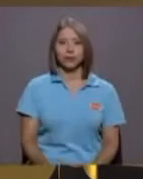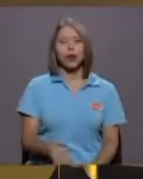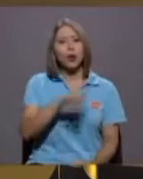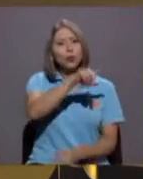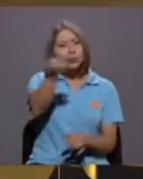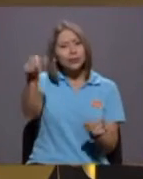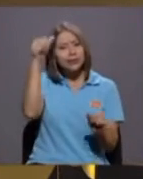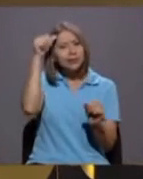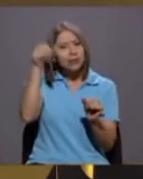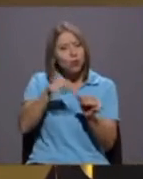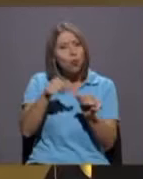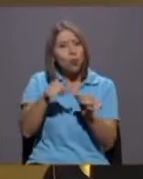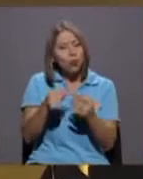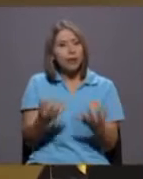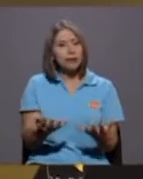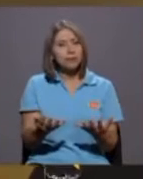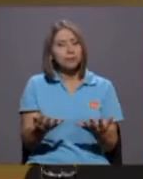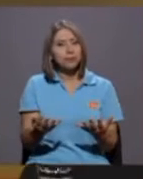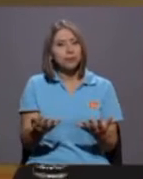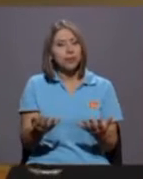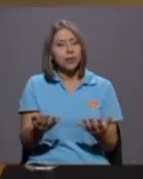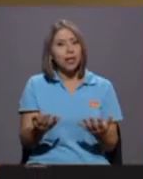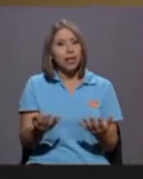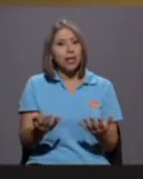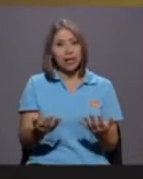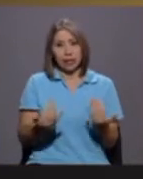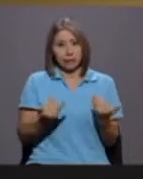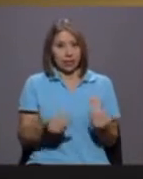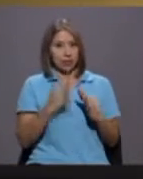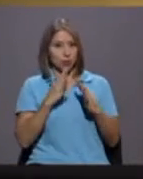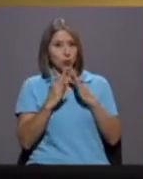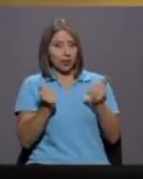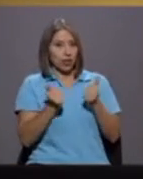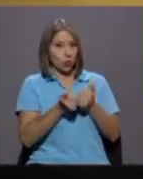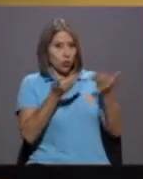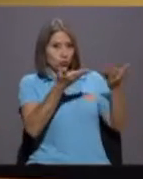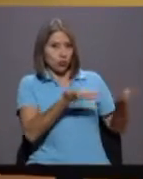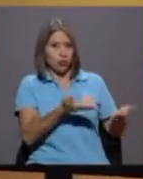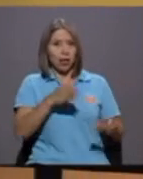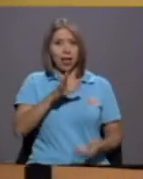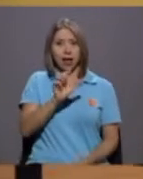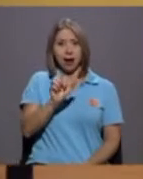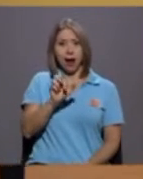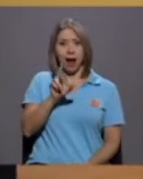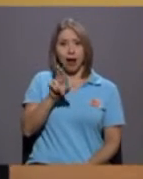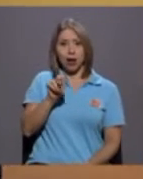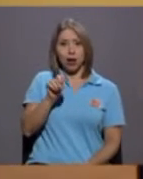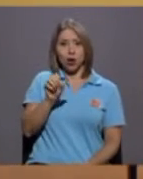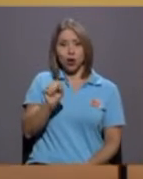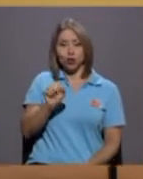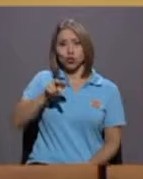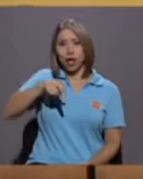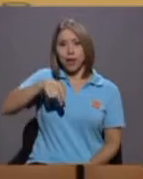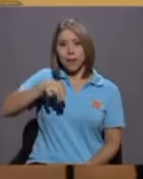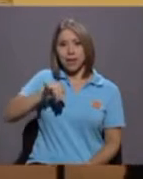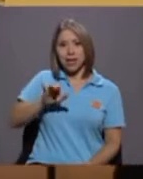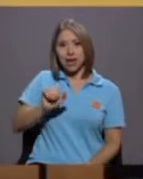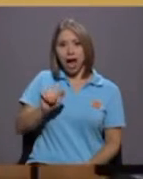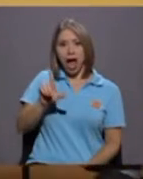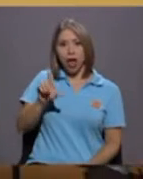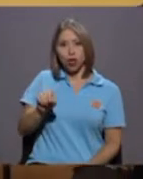Recordarán las amigas y amigos que estamos conversando con don Carlos Picado de la Comisión de